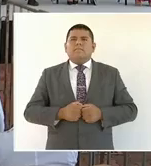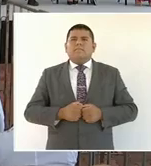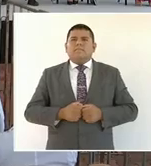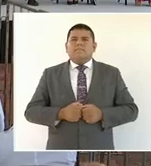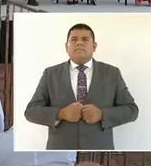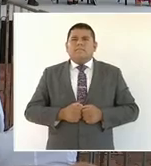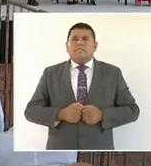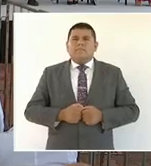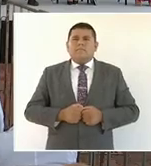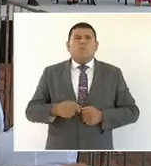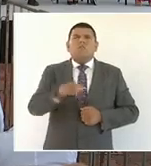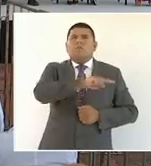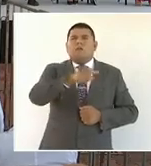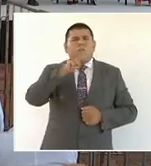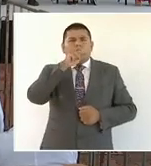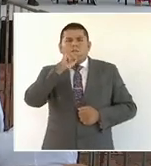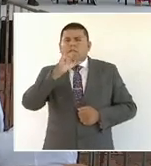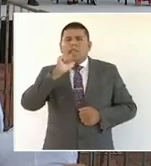No deben de preocuparse